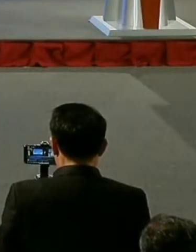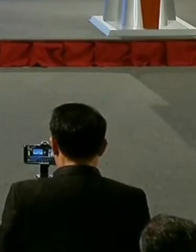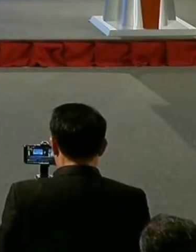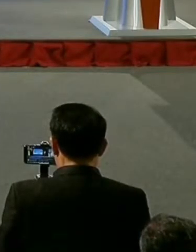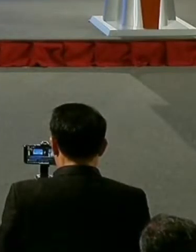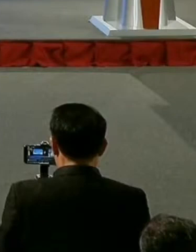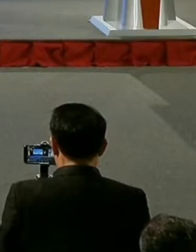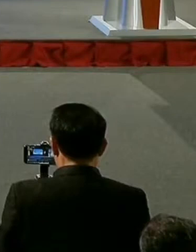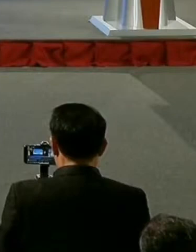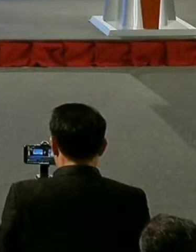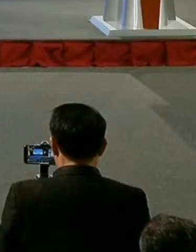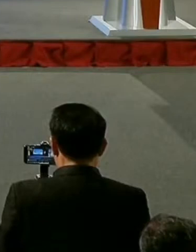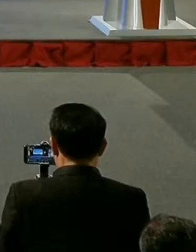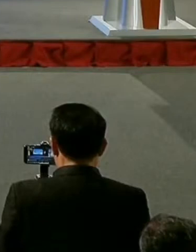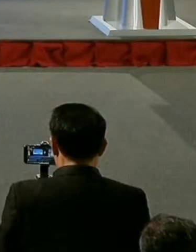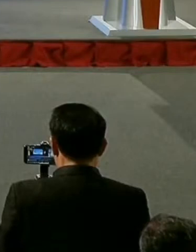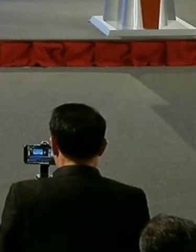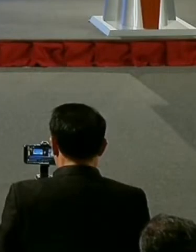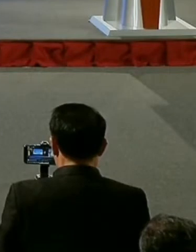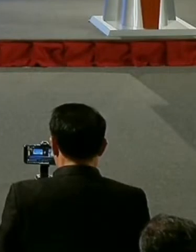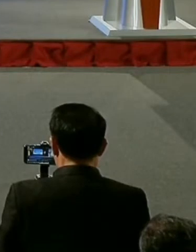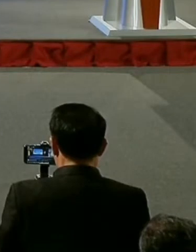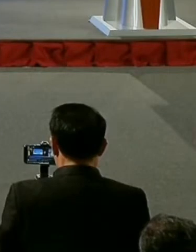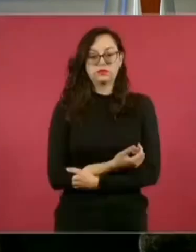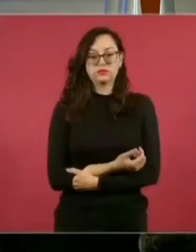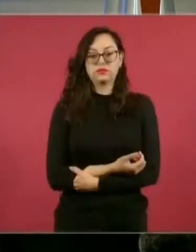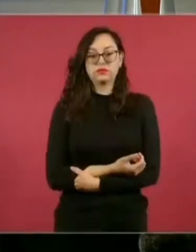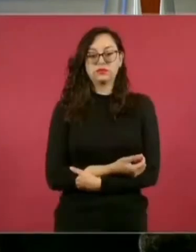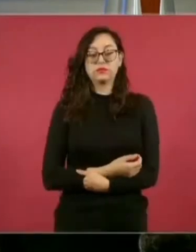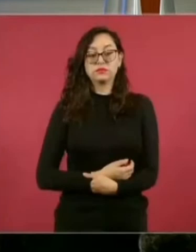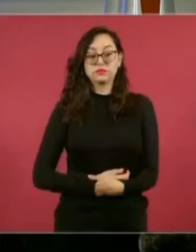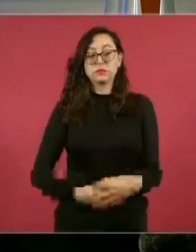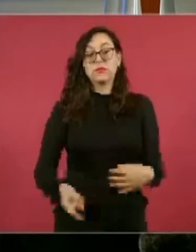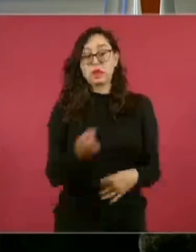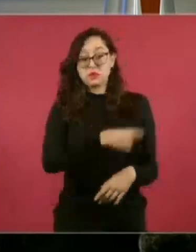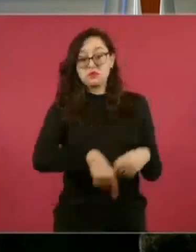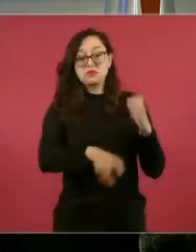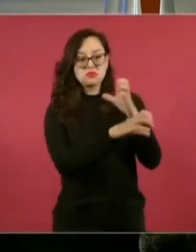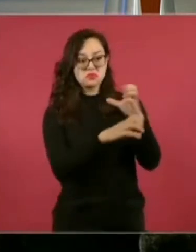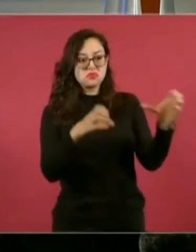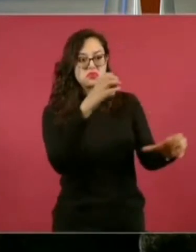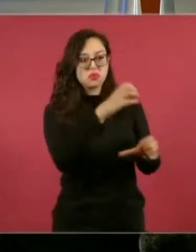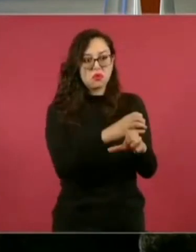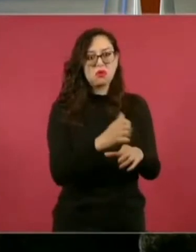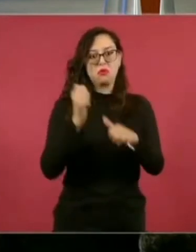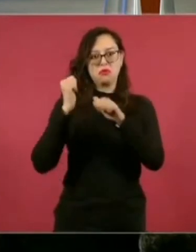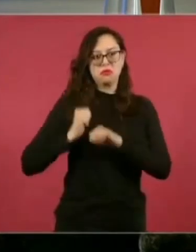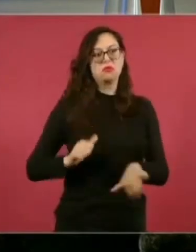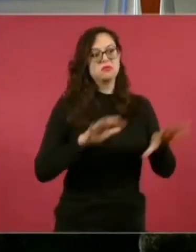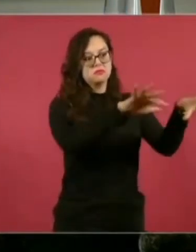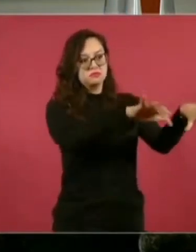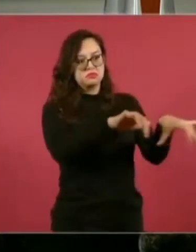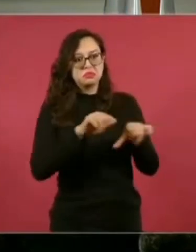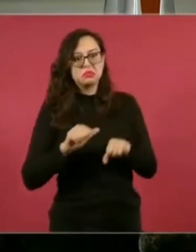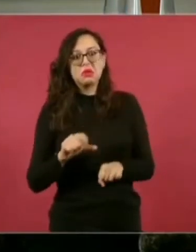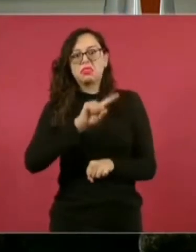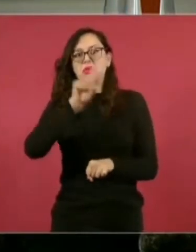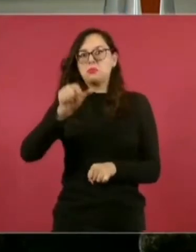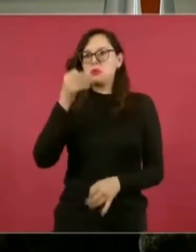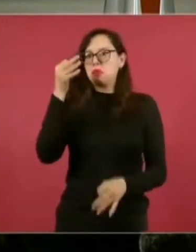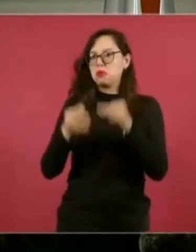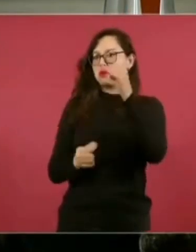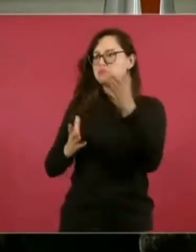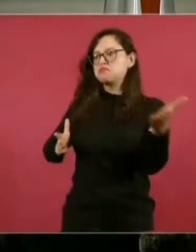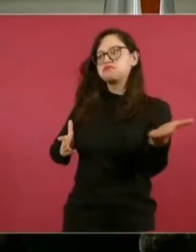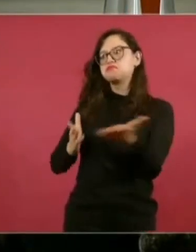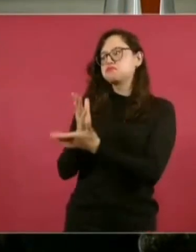Jalisco de manera irregular en este municipio de Zapopan. Adelante. Este